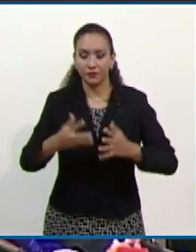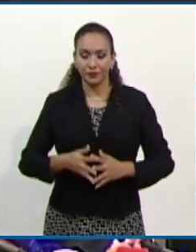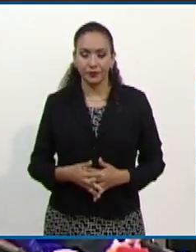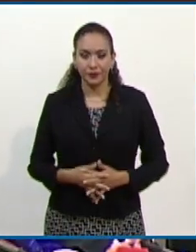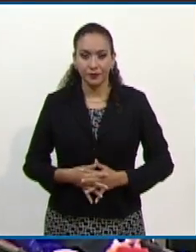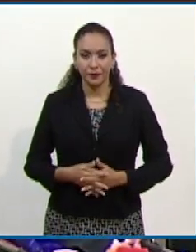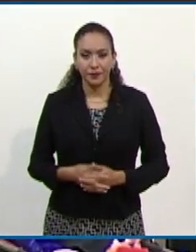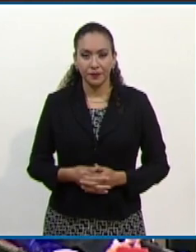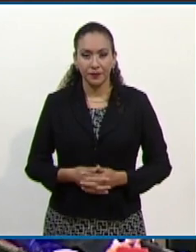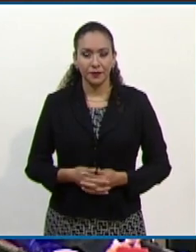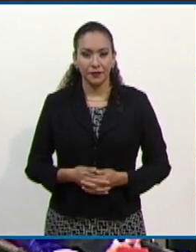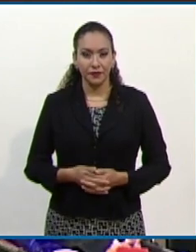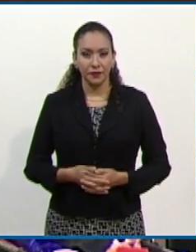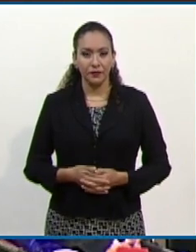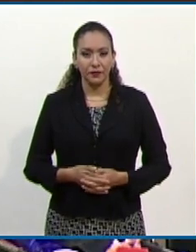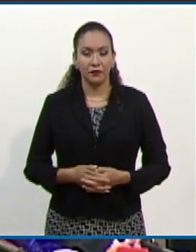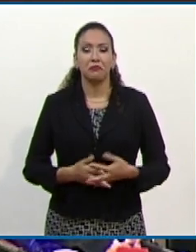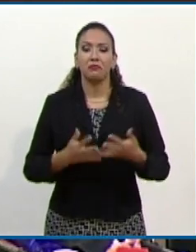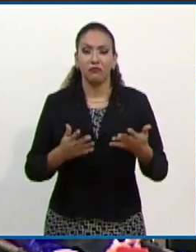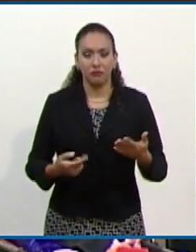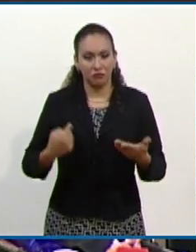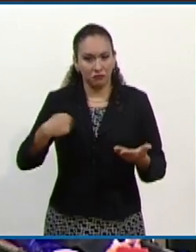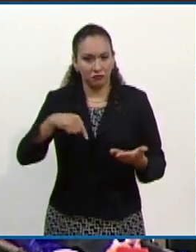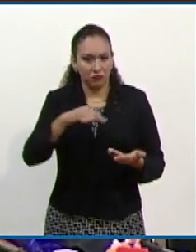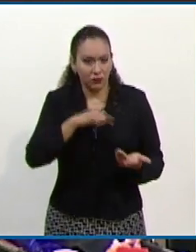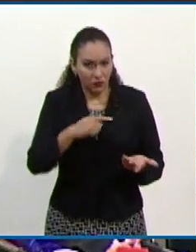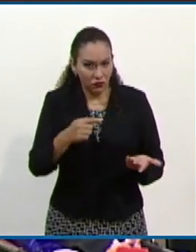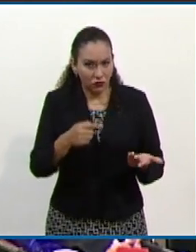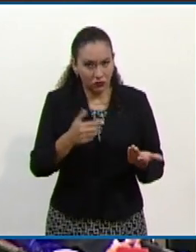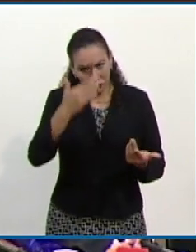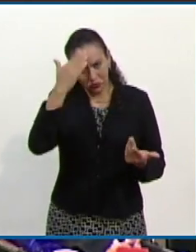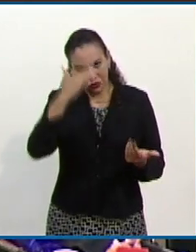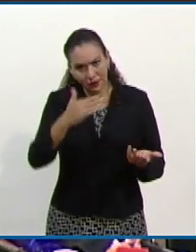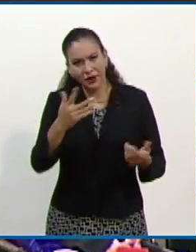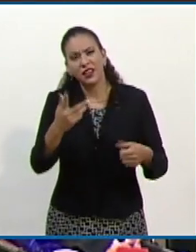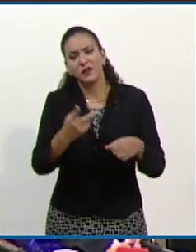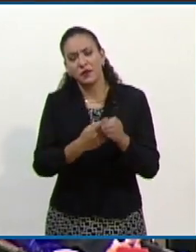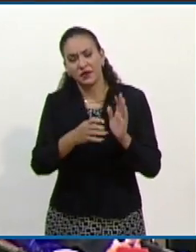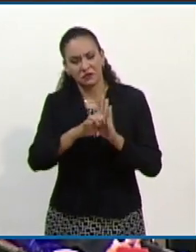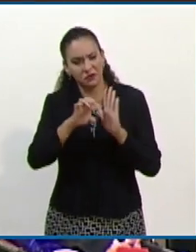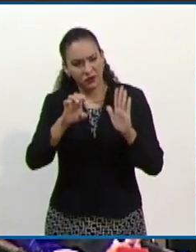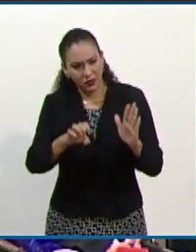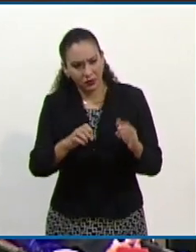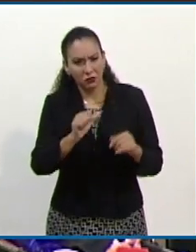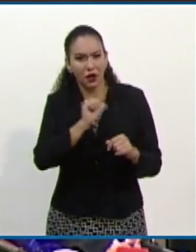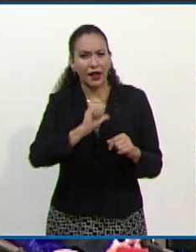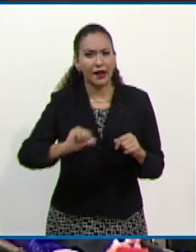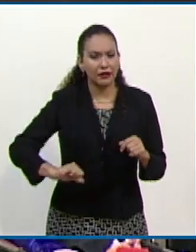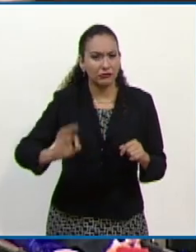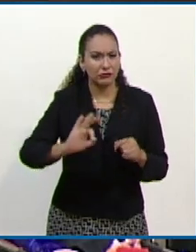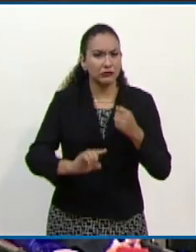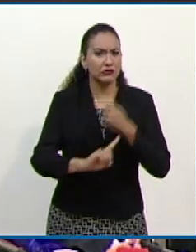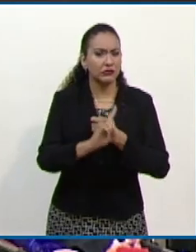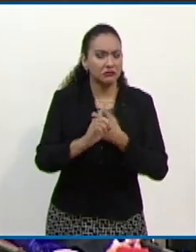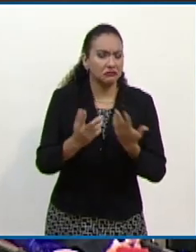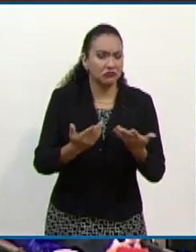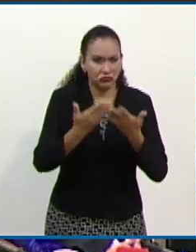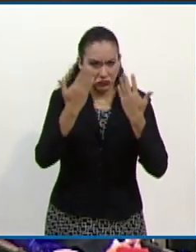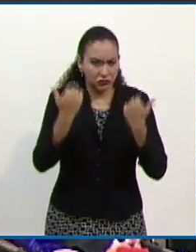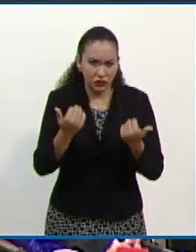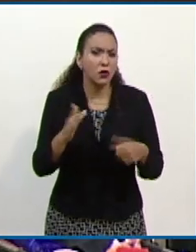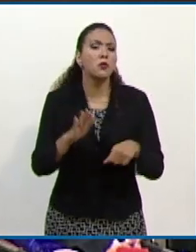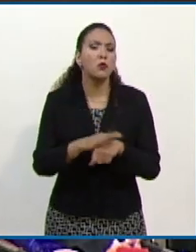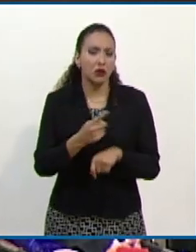Considero que no podemos especular sobre las probables consecuencias que las alcaldías podrían sufrir con motivo de su